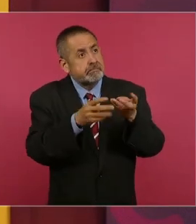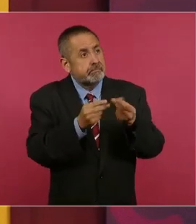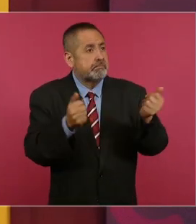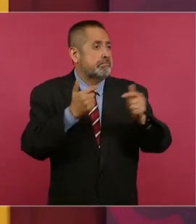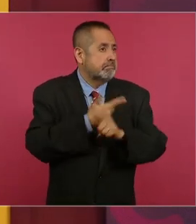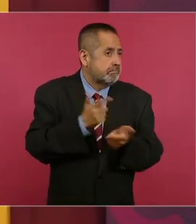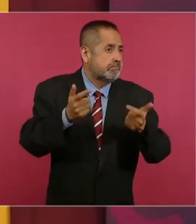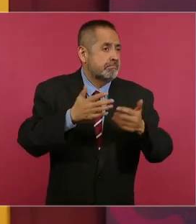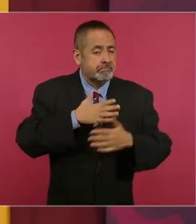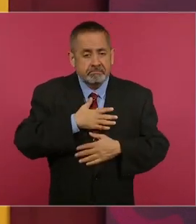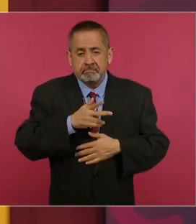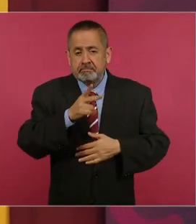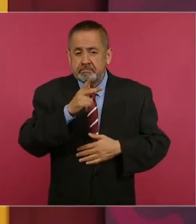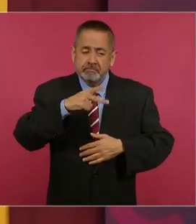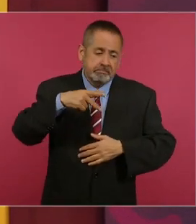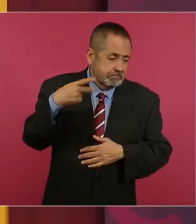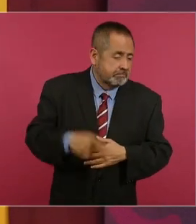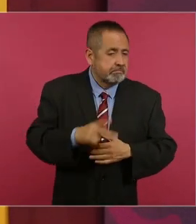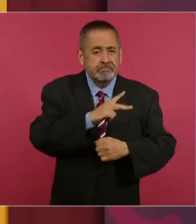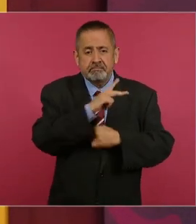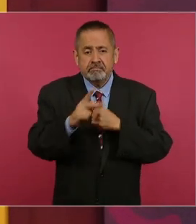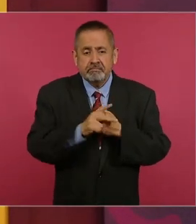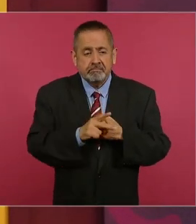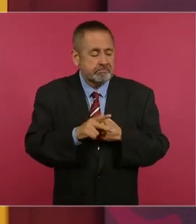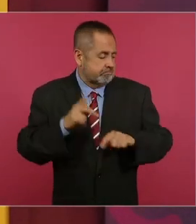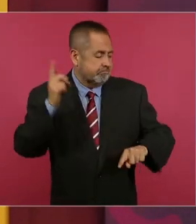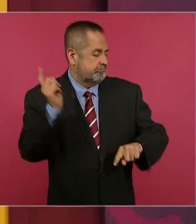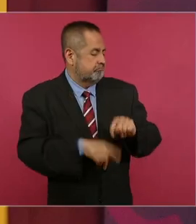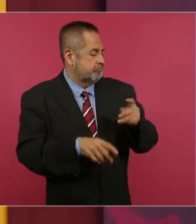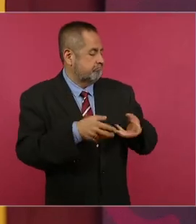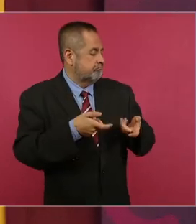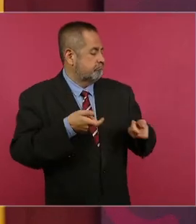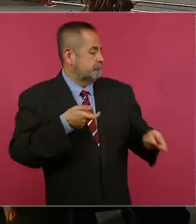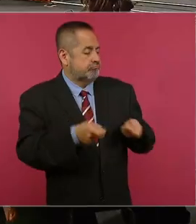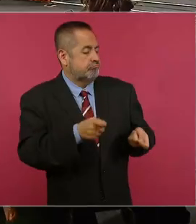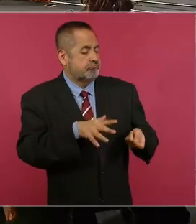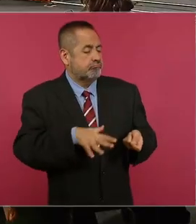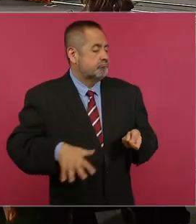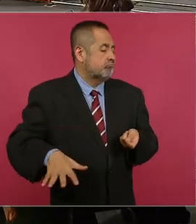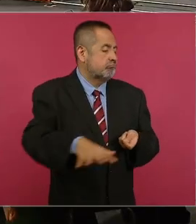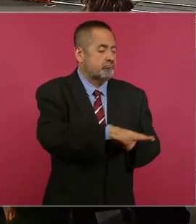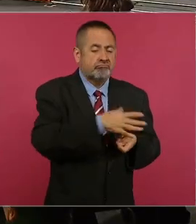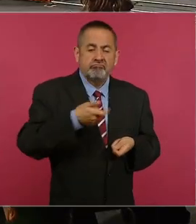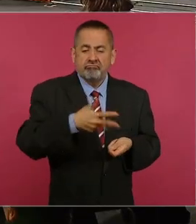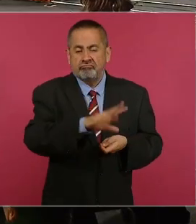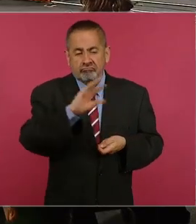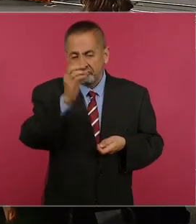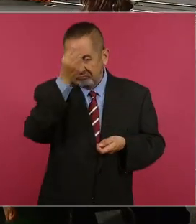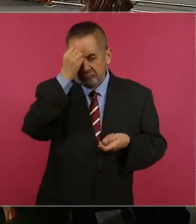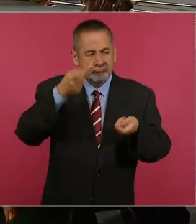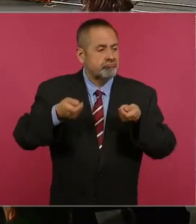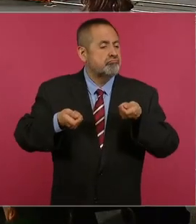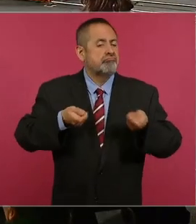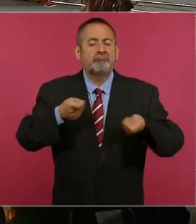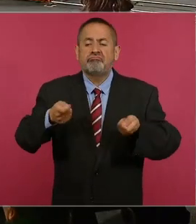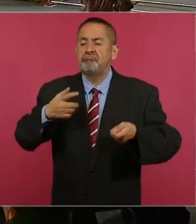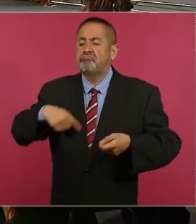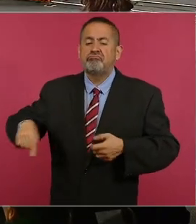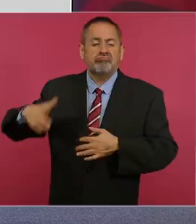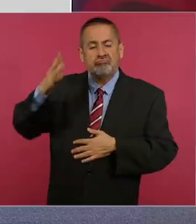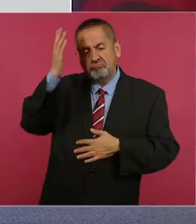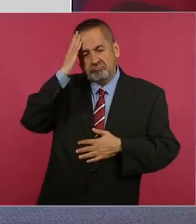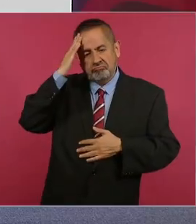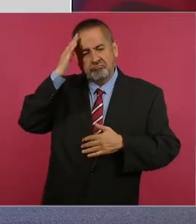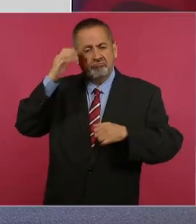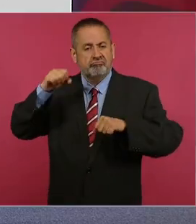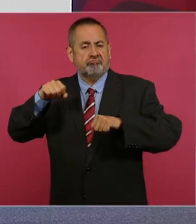libertad, nuestra patria, para convertirnos en un rebaño explotado por líderes